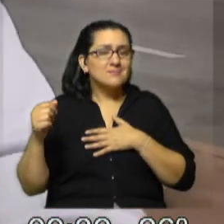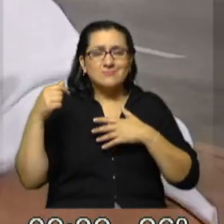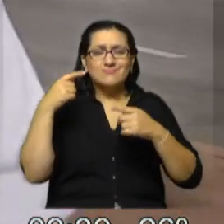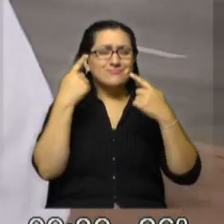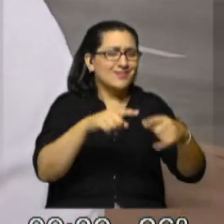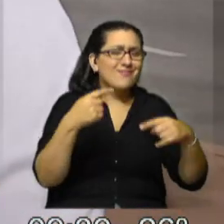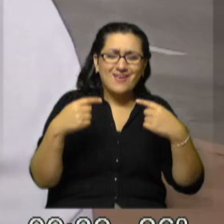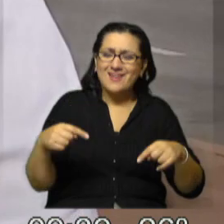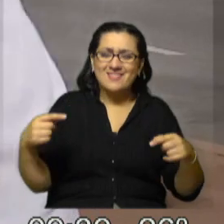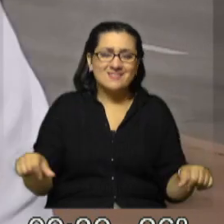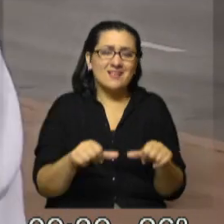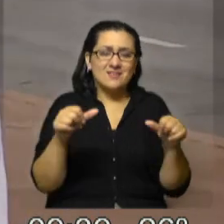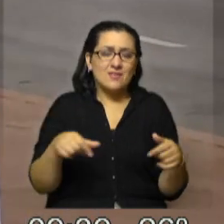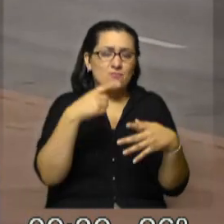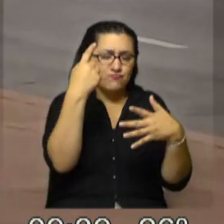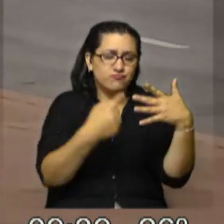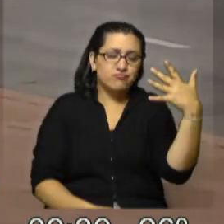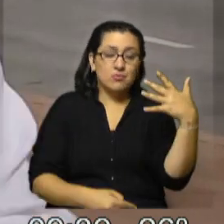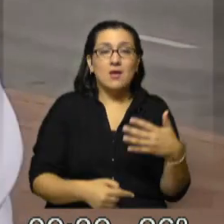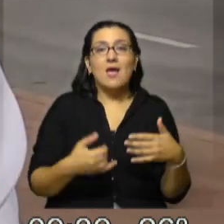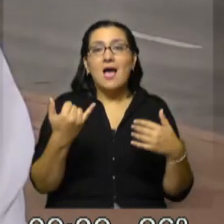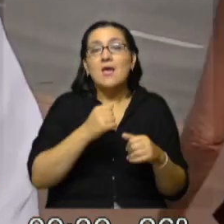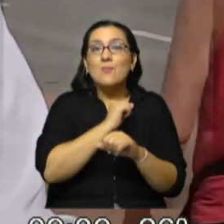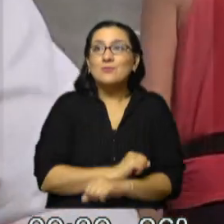de todo, tango. O sea, tenés la posibilidad